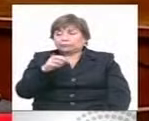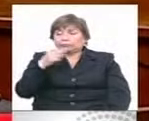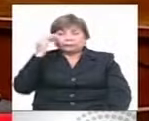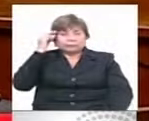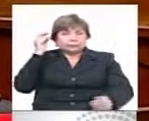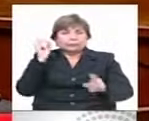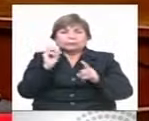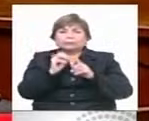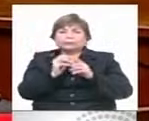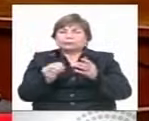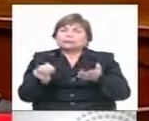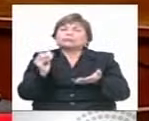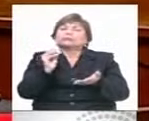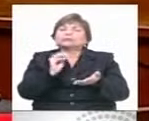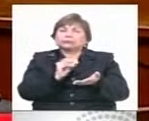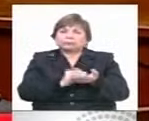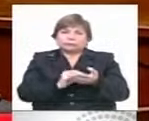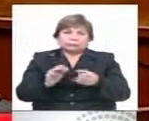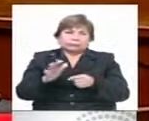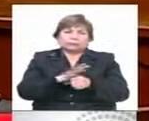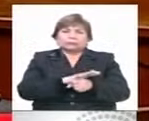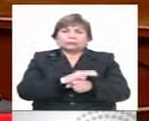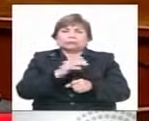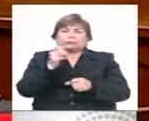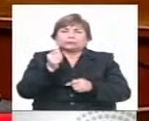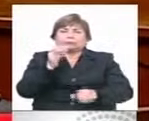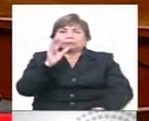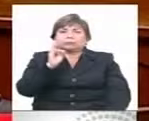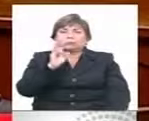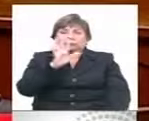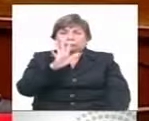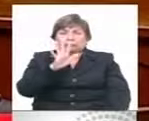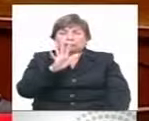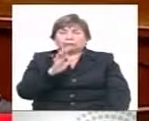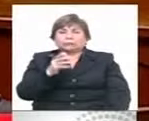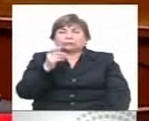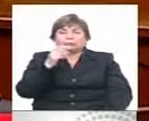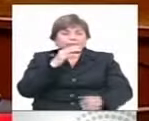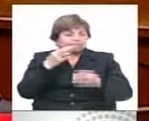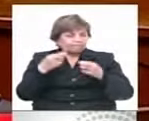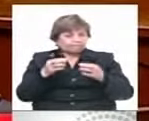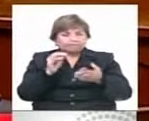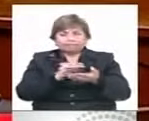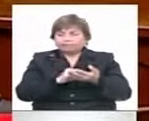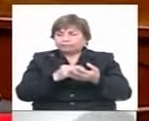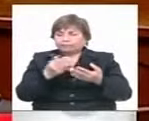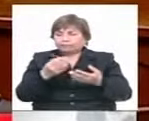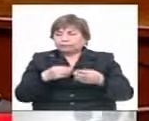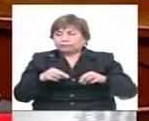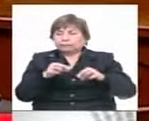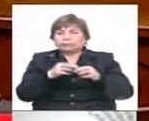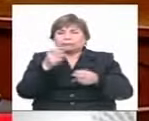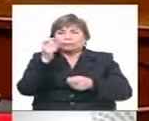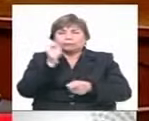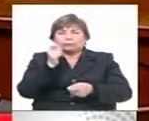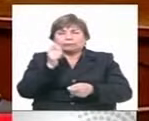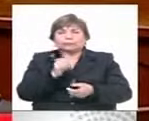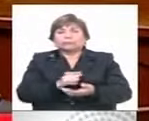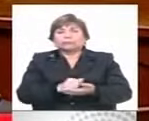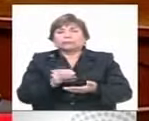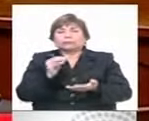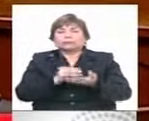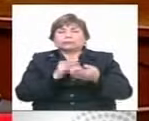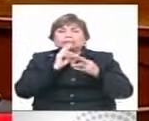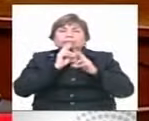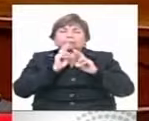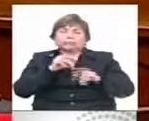objetivo es aumentar la cobertura de Pensión 65 como pilar público de un sistema nacional de pensiones que